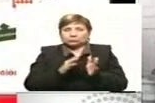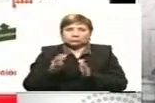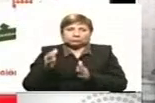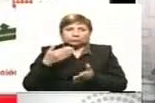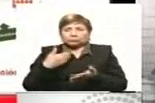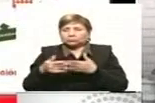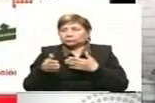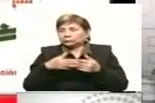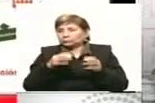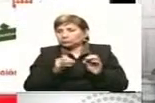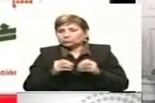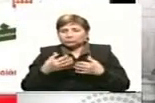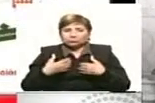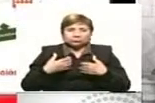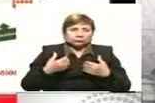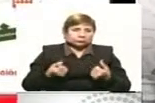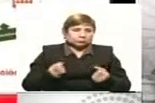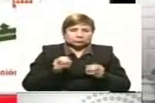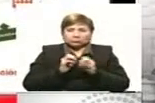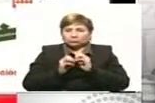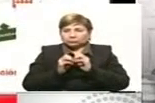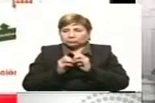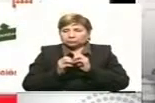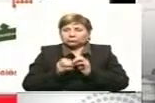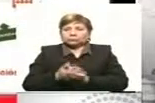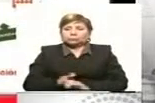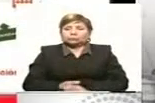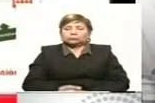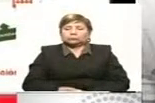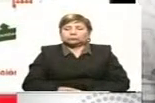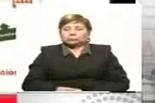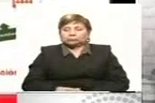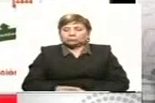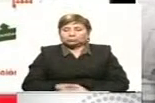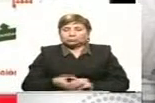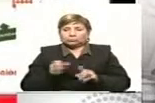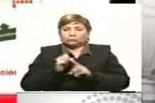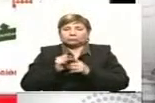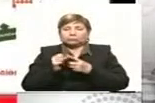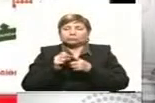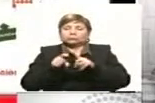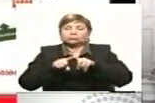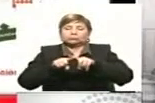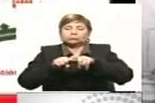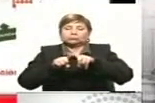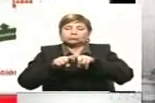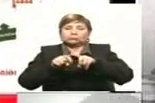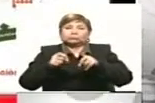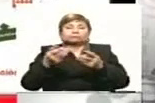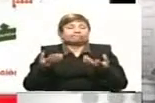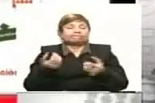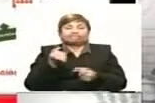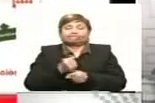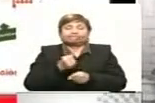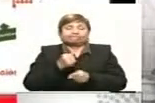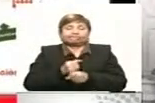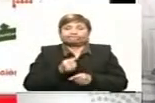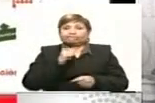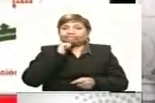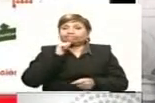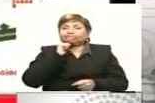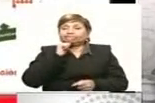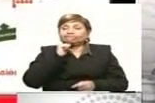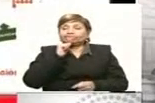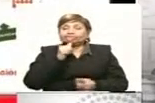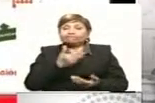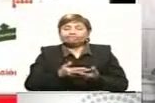margen del Ministerio de Salud. Esto no está resuelto. Todavía la Seguridad Social depende del Ministerio de Trabajo y no del Ministerio de Salud, lo cual hace